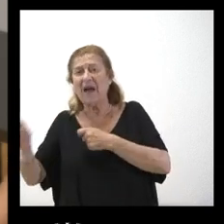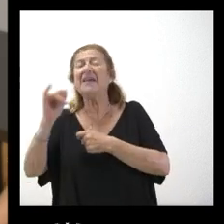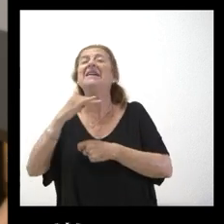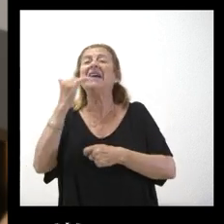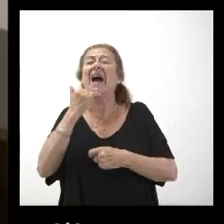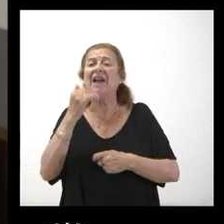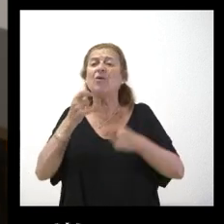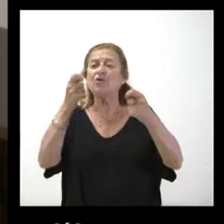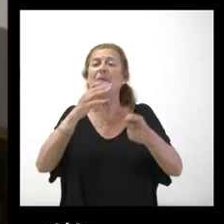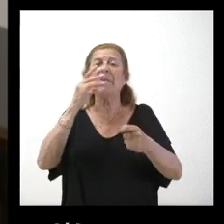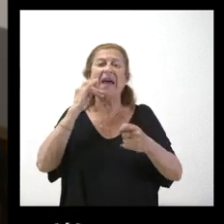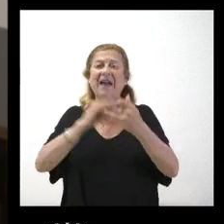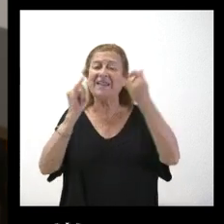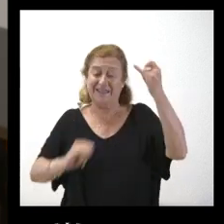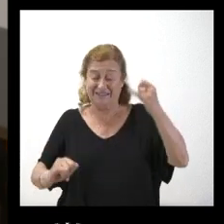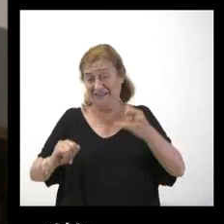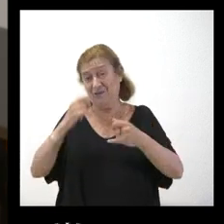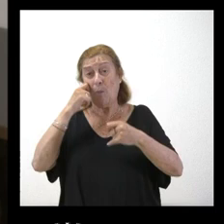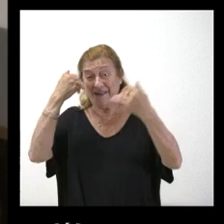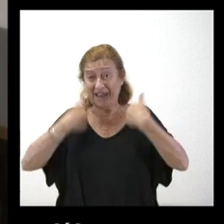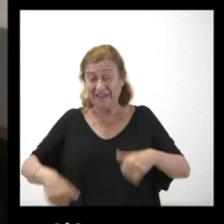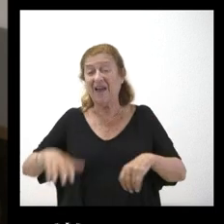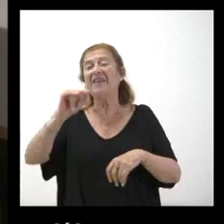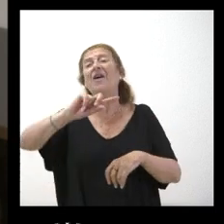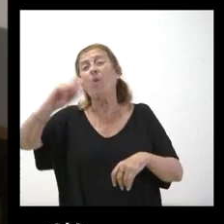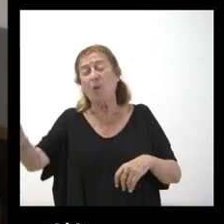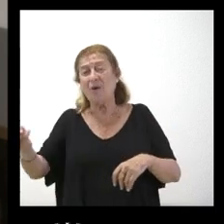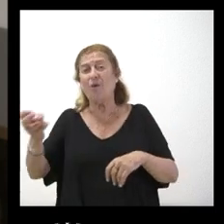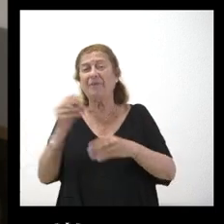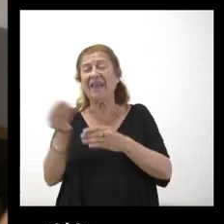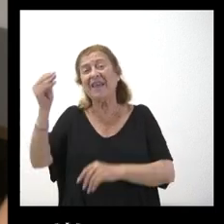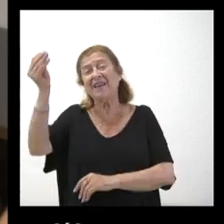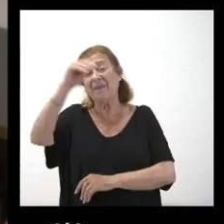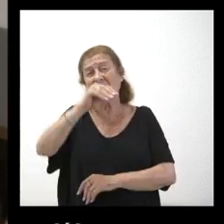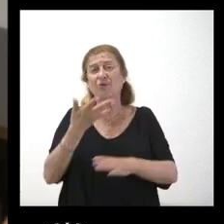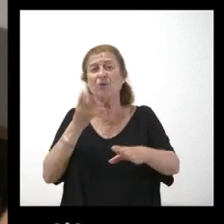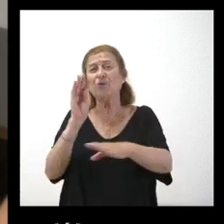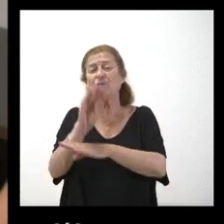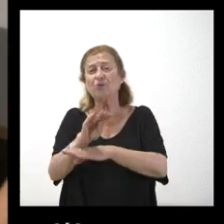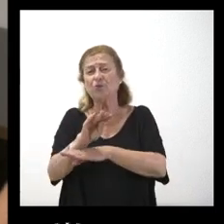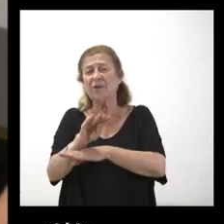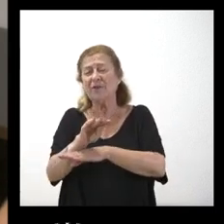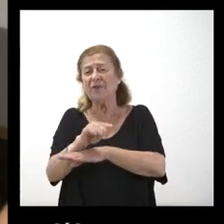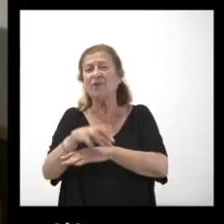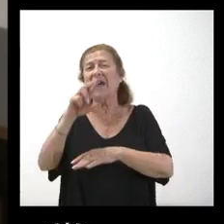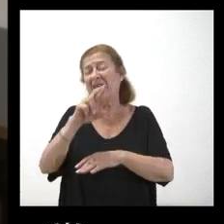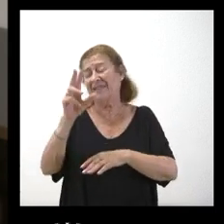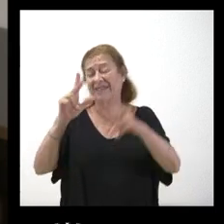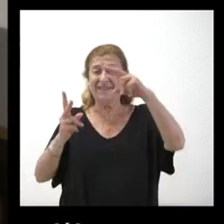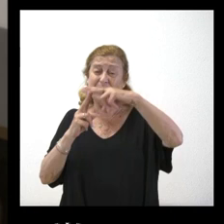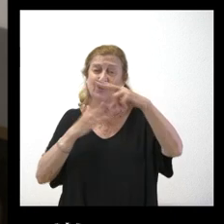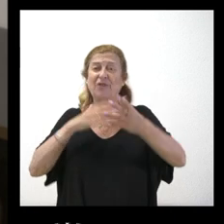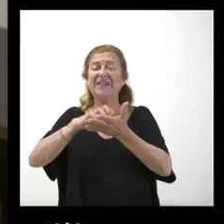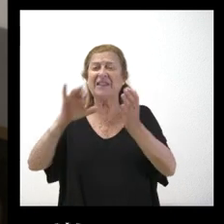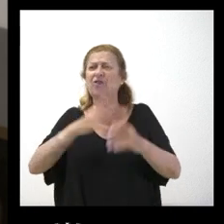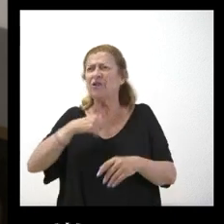partida para esta crisis humanitaria y luego eh sobre el incremento de la subvención a rtv cil de 1,1 millones Me gustaría saber a qué se